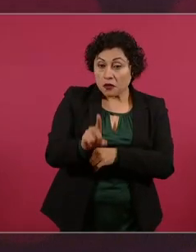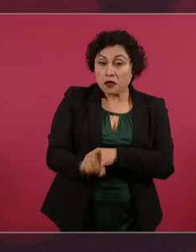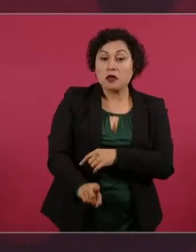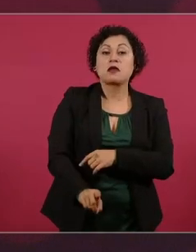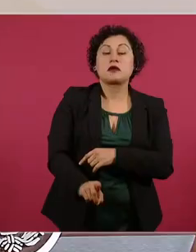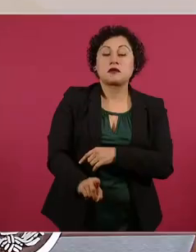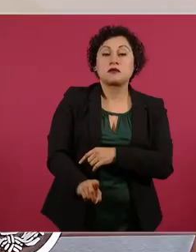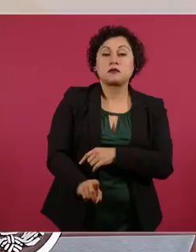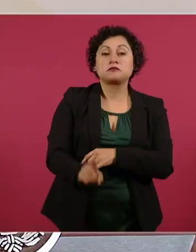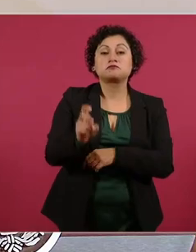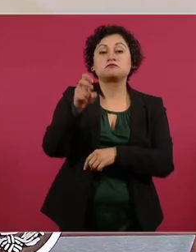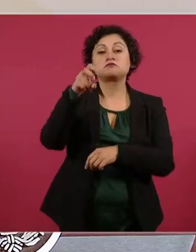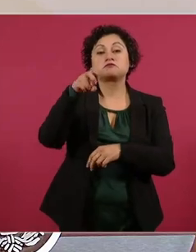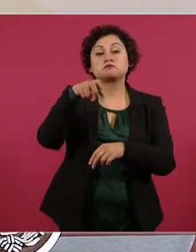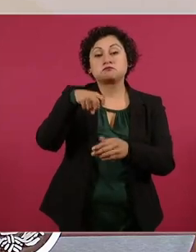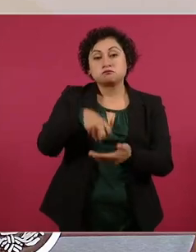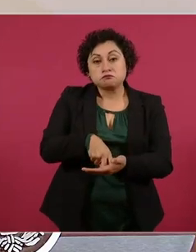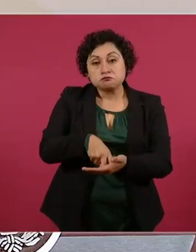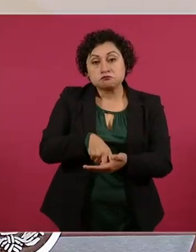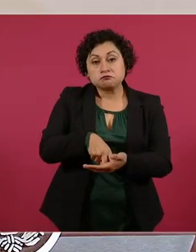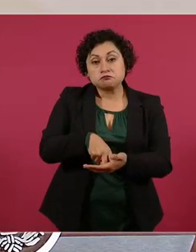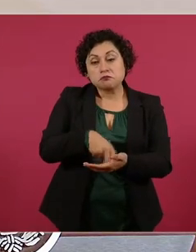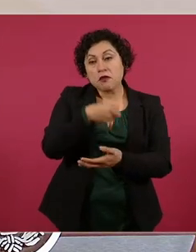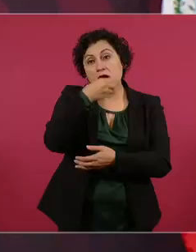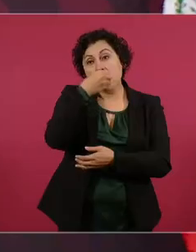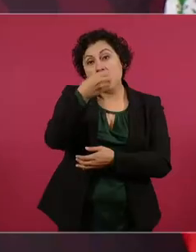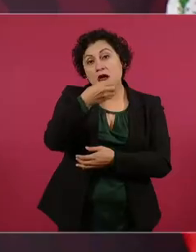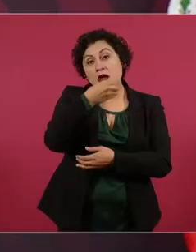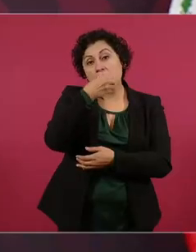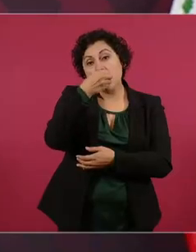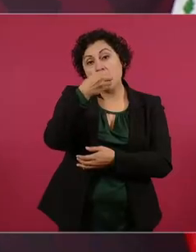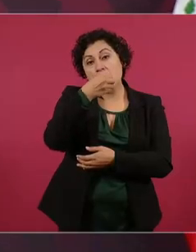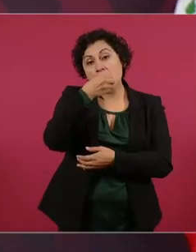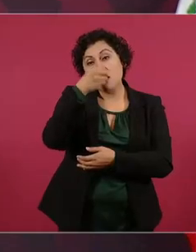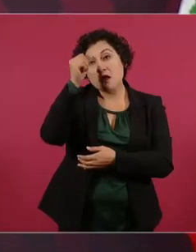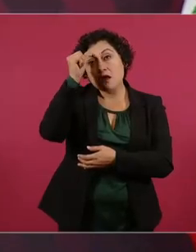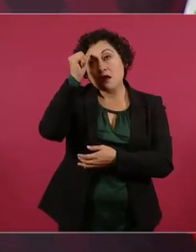confesar, comulgar y salir de ahí